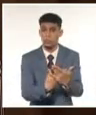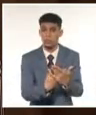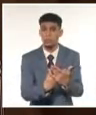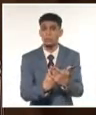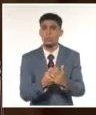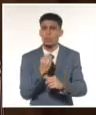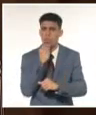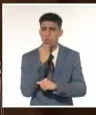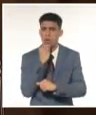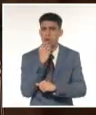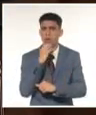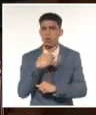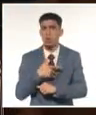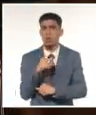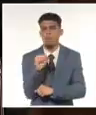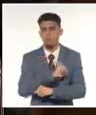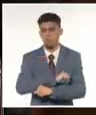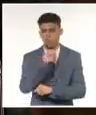sale peleando.